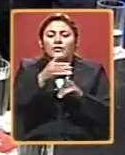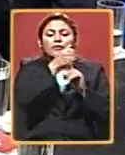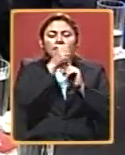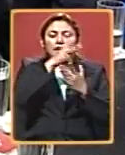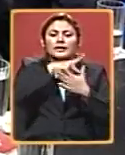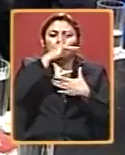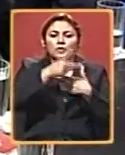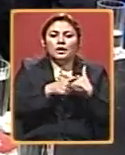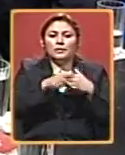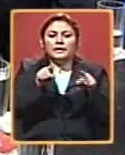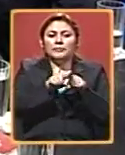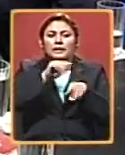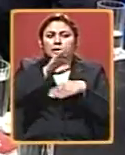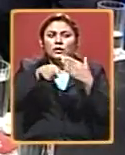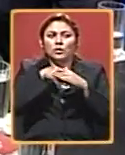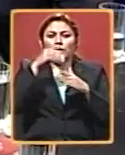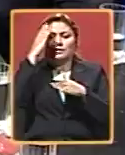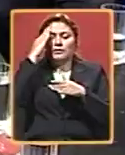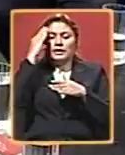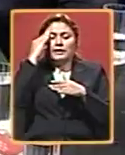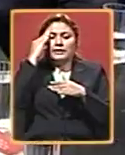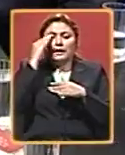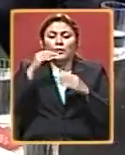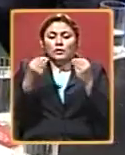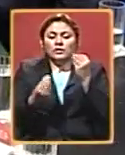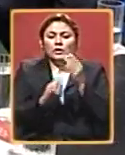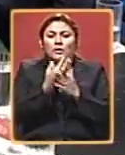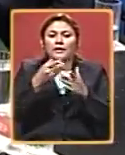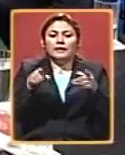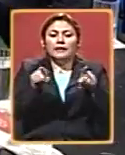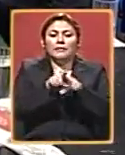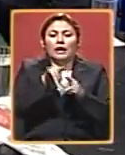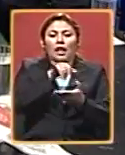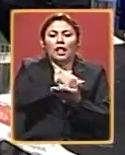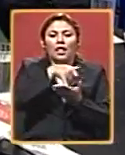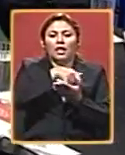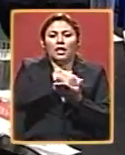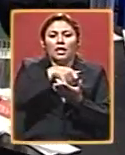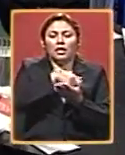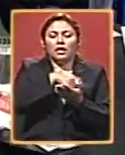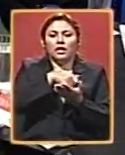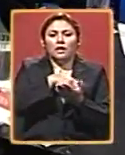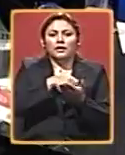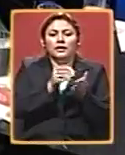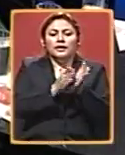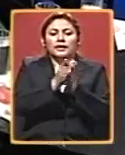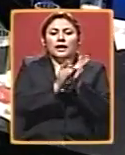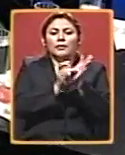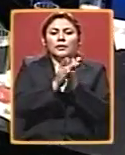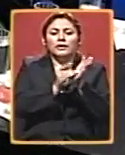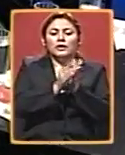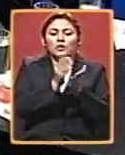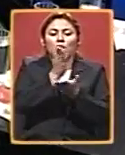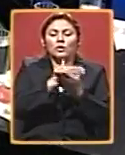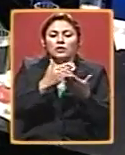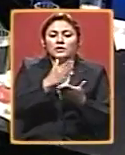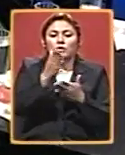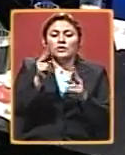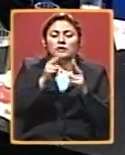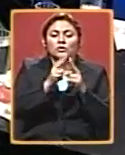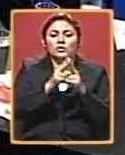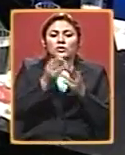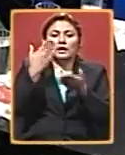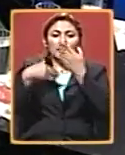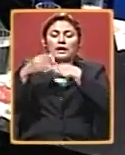programa, y como en toda experiencia, justamente por ser nueva, también había algunas debilidades. Y aprovechando algunas cosas que conocí en ese